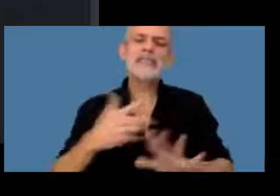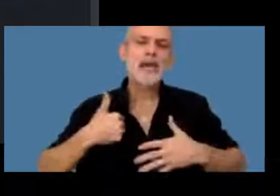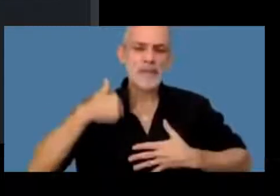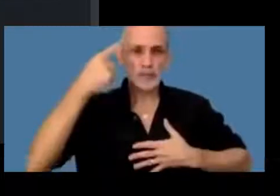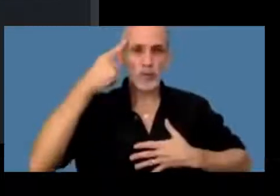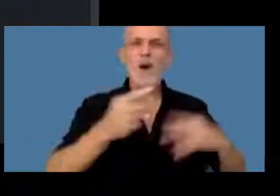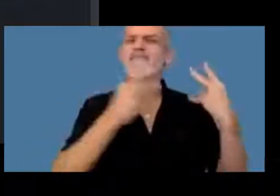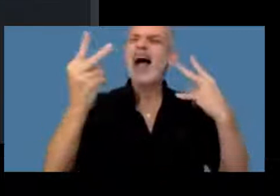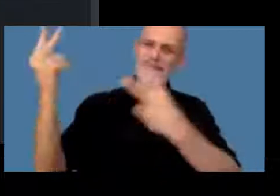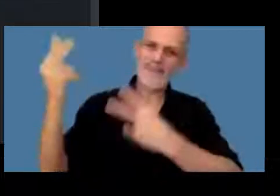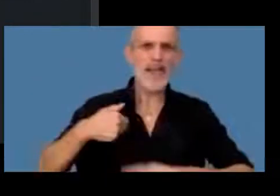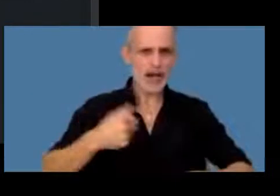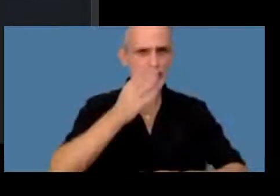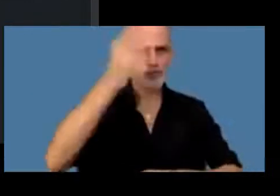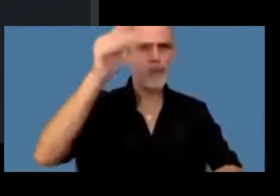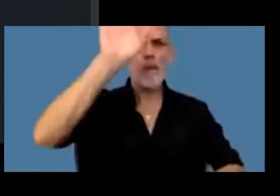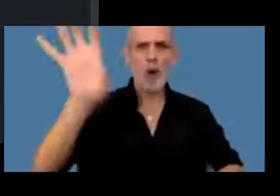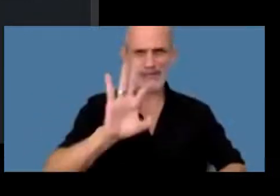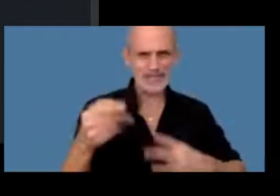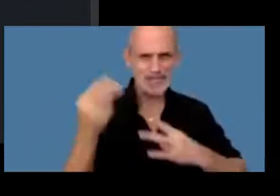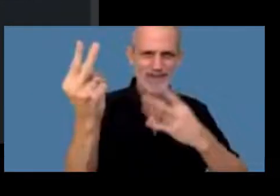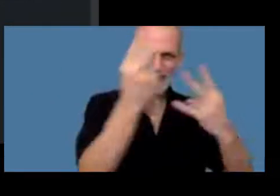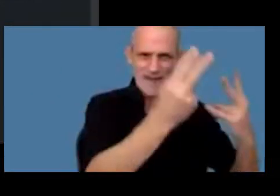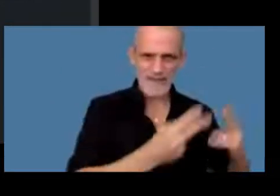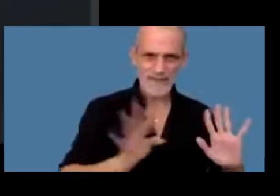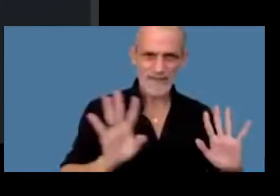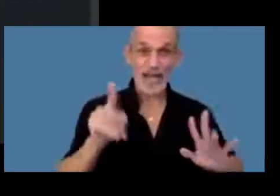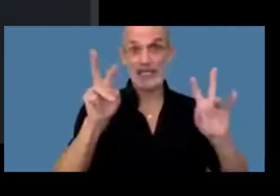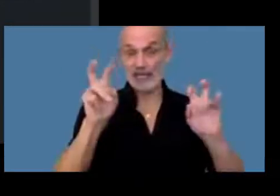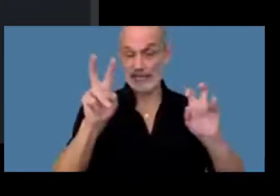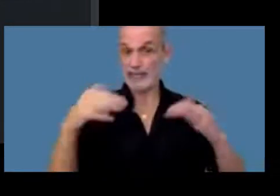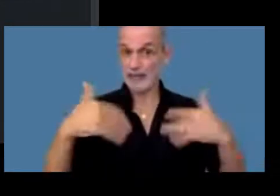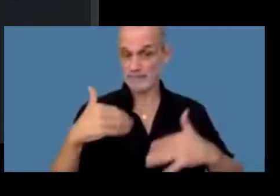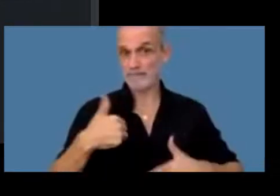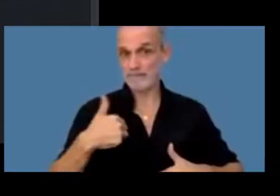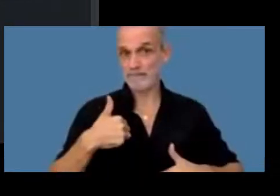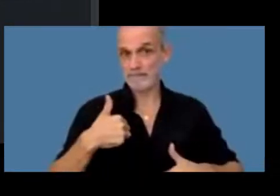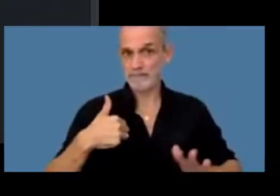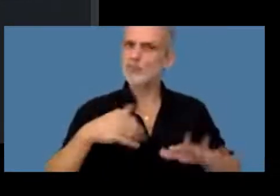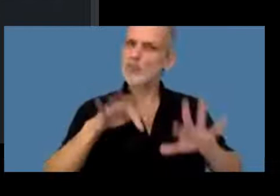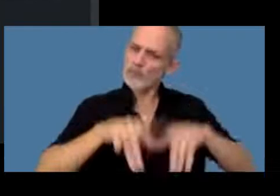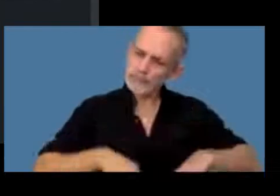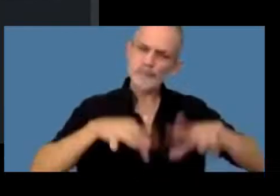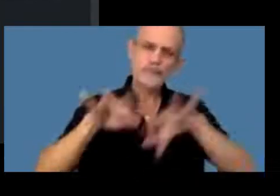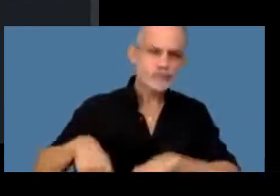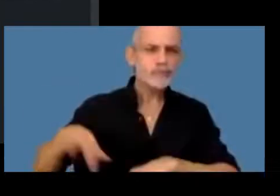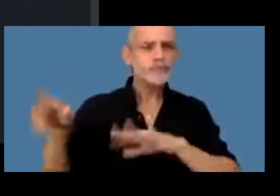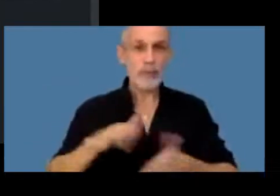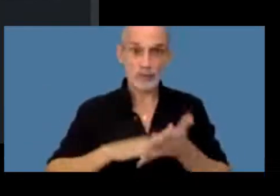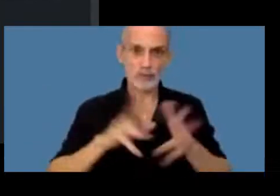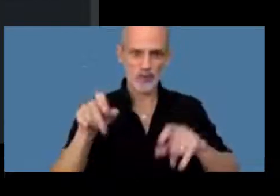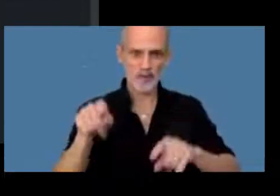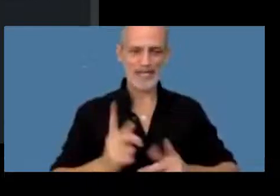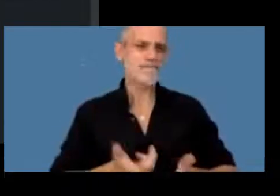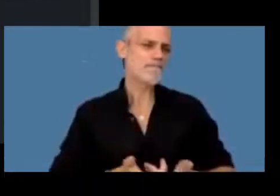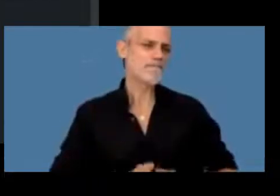distintas provincias, que es un tema que me tienen, y lo escribo, ¿no? Que es